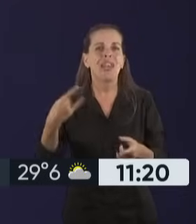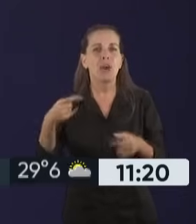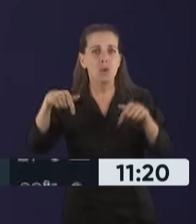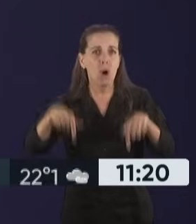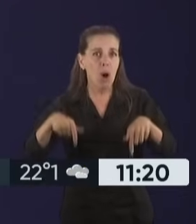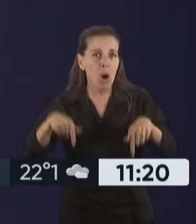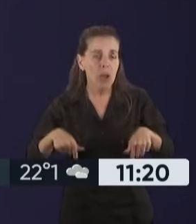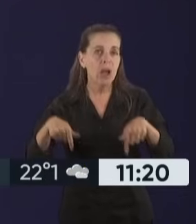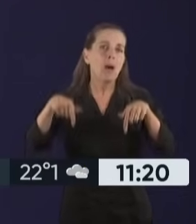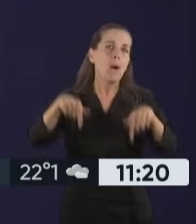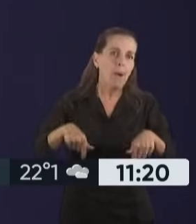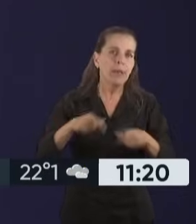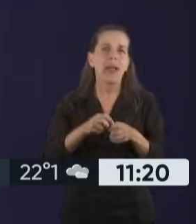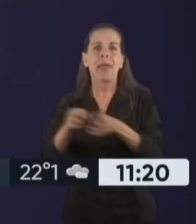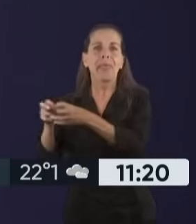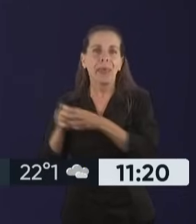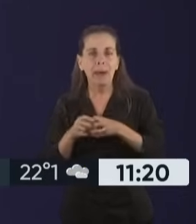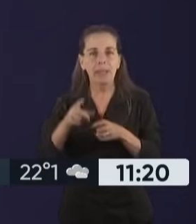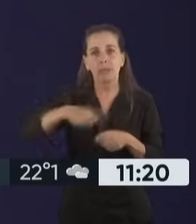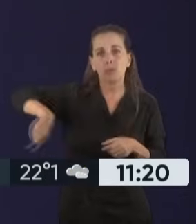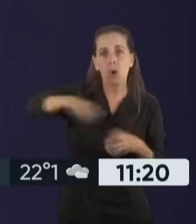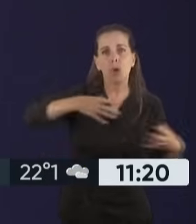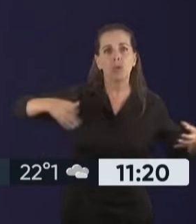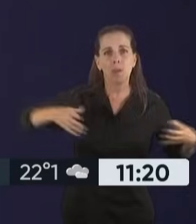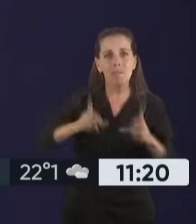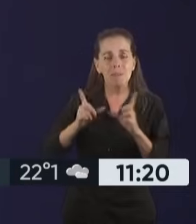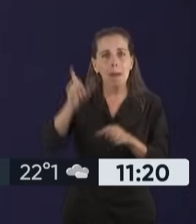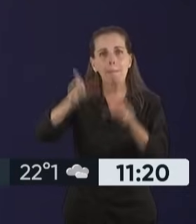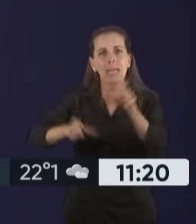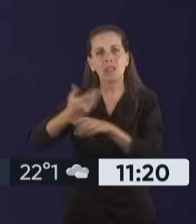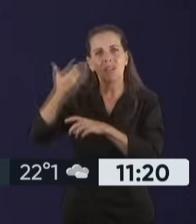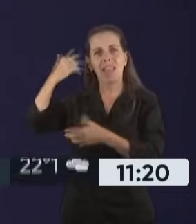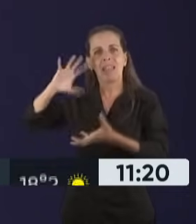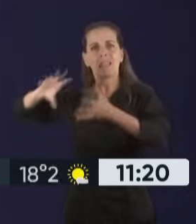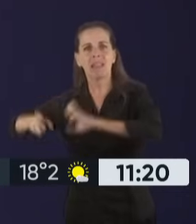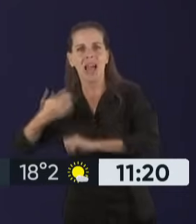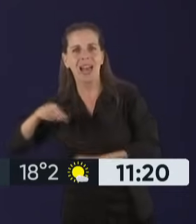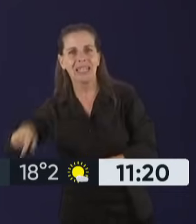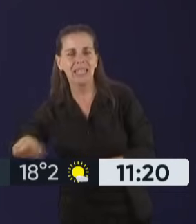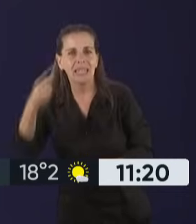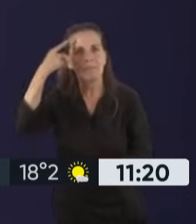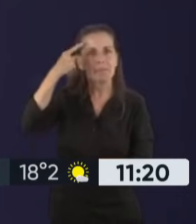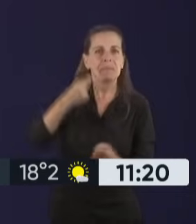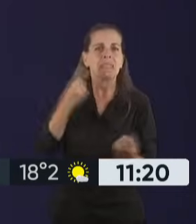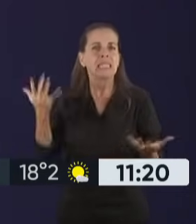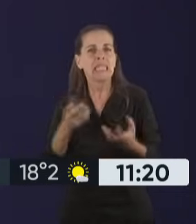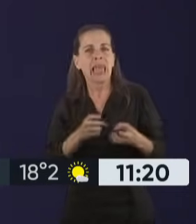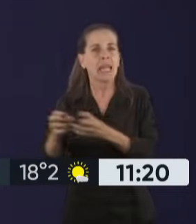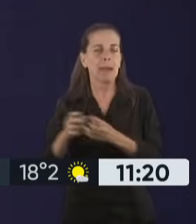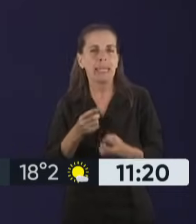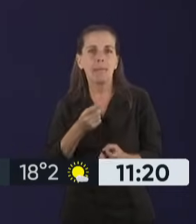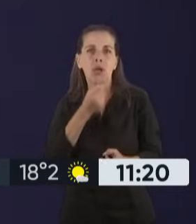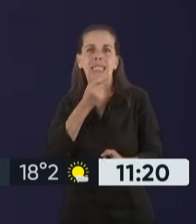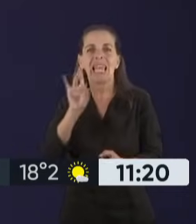estamos debatiendo con los que destruyeron el país a ver si efectivamente el DNU le va a hacer bien o no a la Argentina. Increíblemente